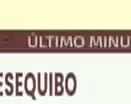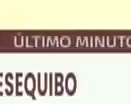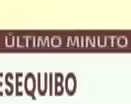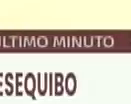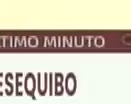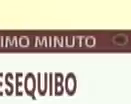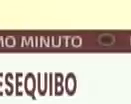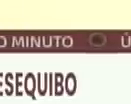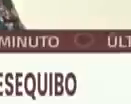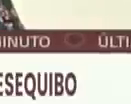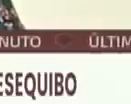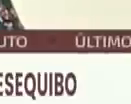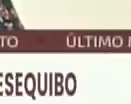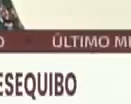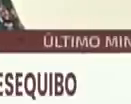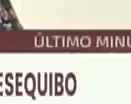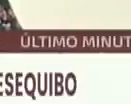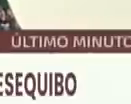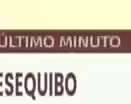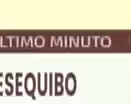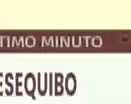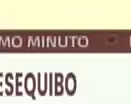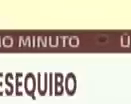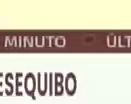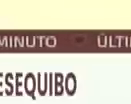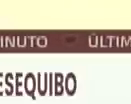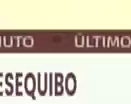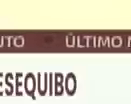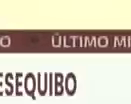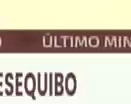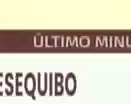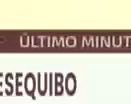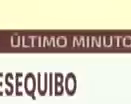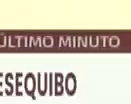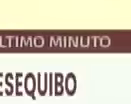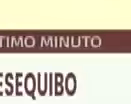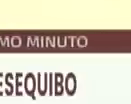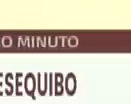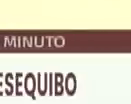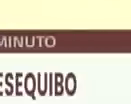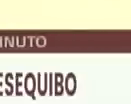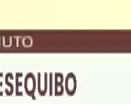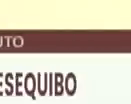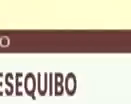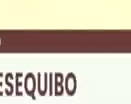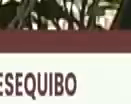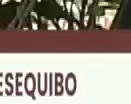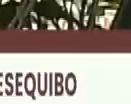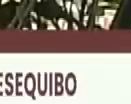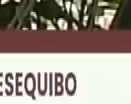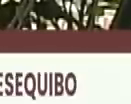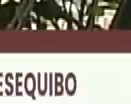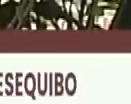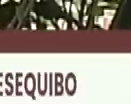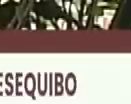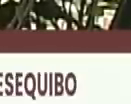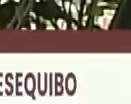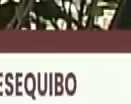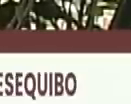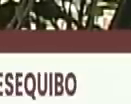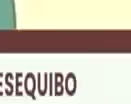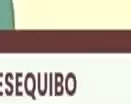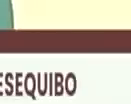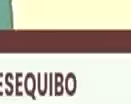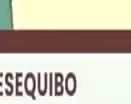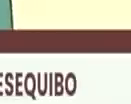su Comisión Constitucional, el doctor Germán Escarrá. Nos acompañan ministros del Gabinete Nacional,